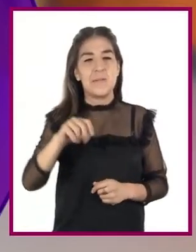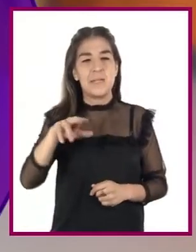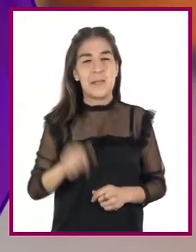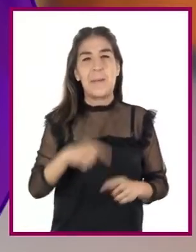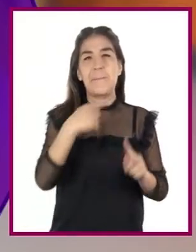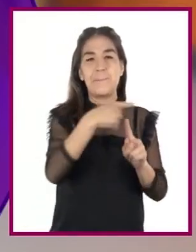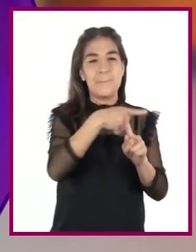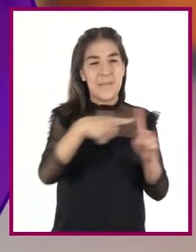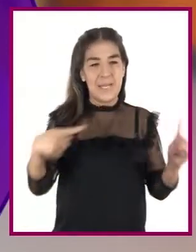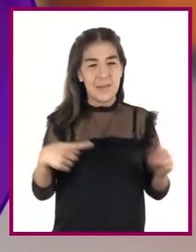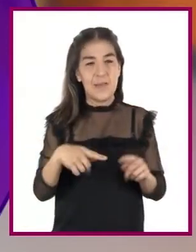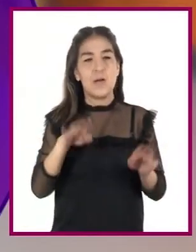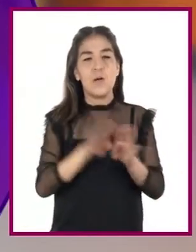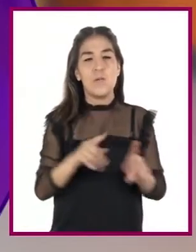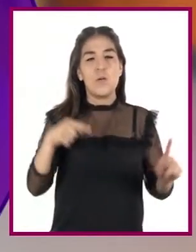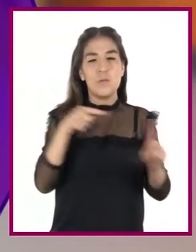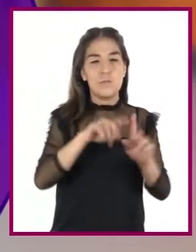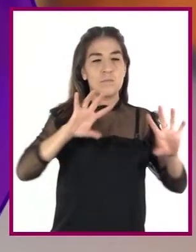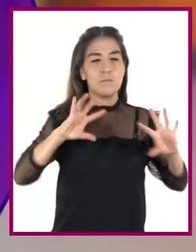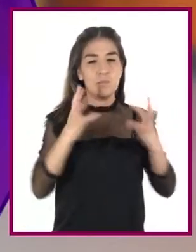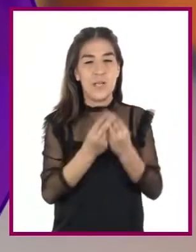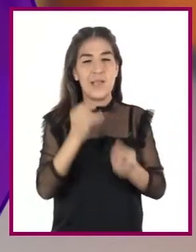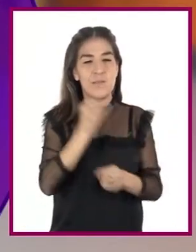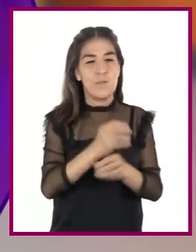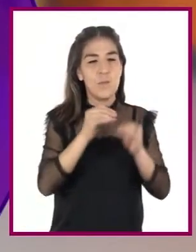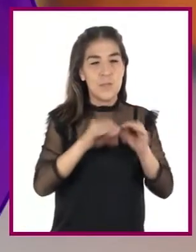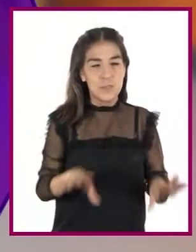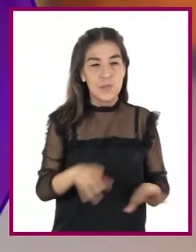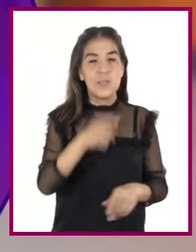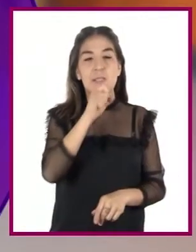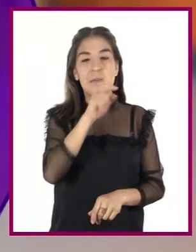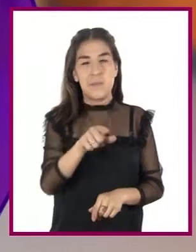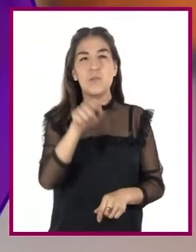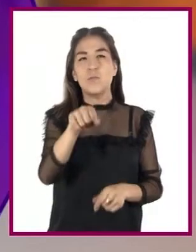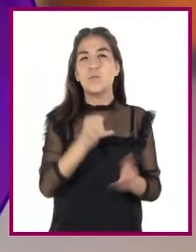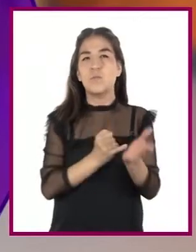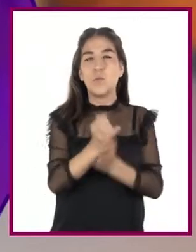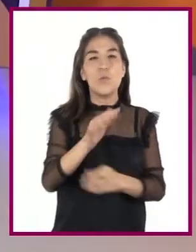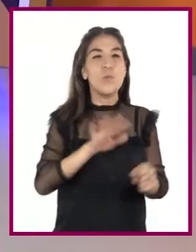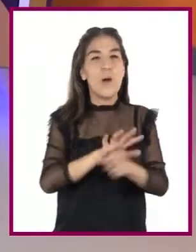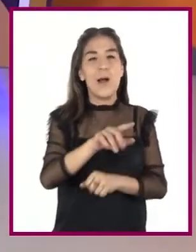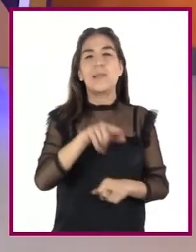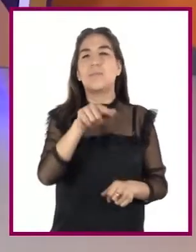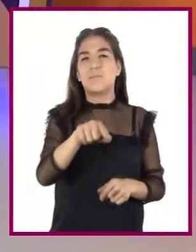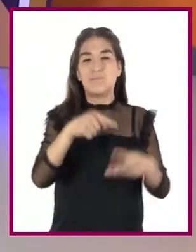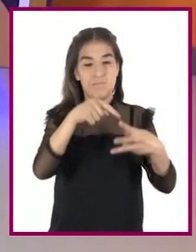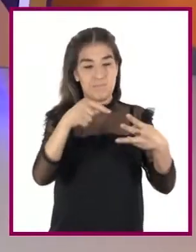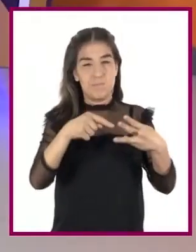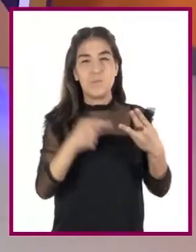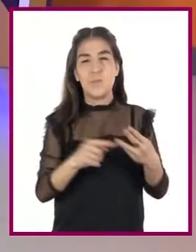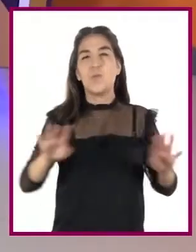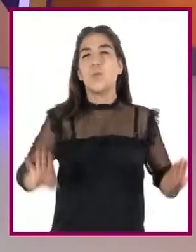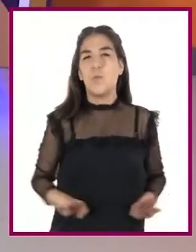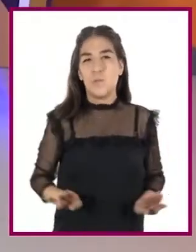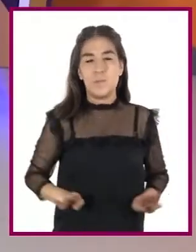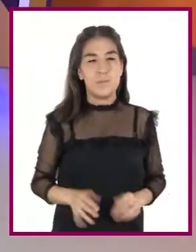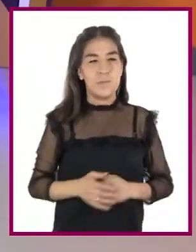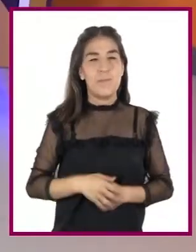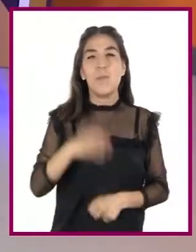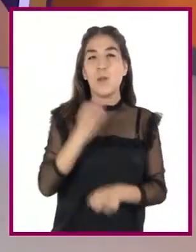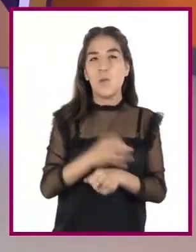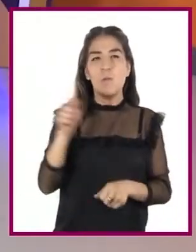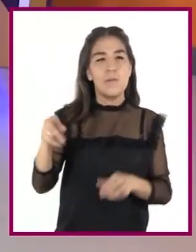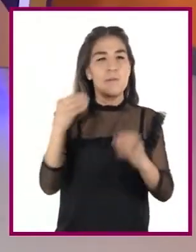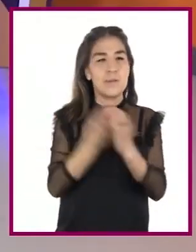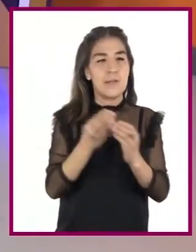la desviación media de un conjunto de datos y decide cuál de ellas conviene. En esta sesión me acompaña el